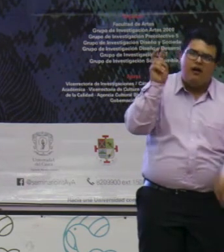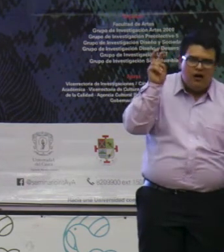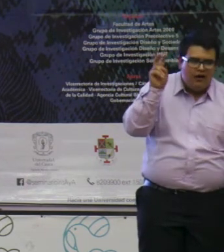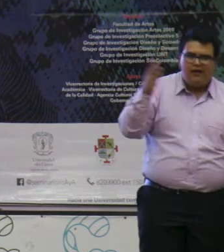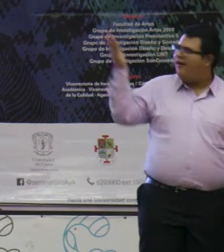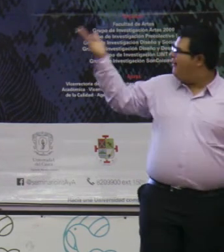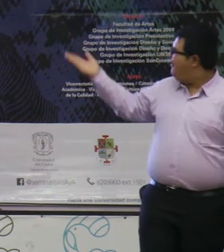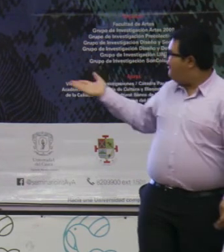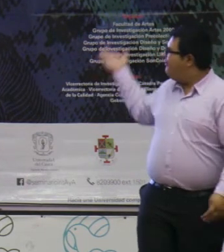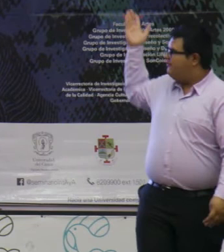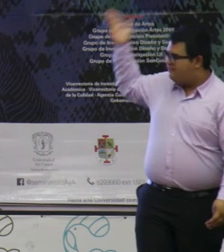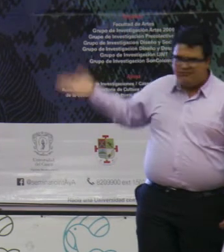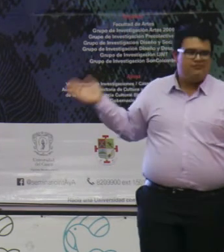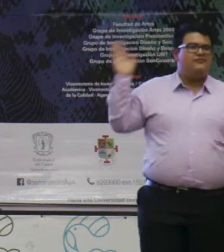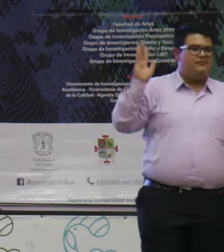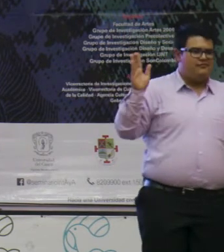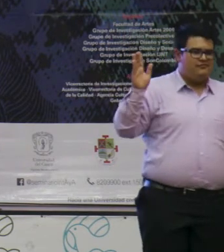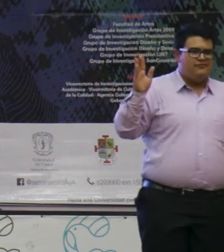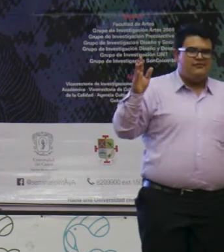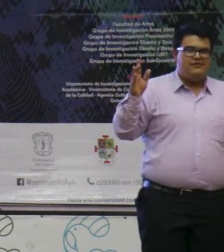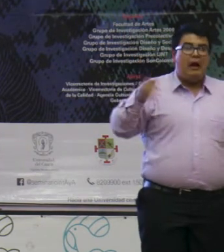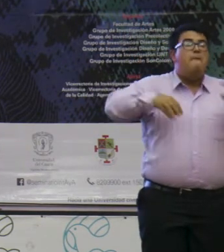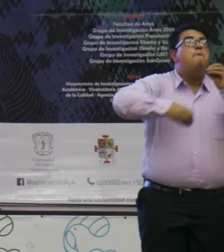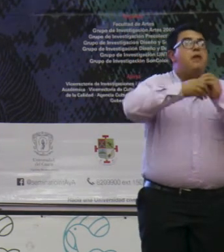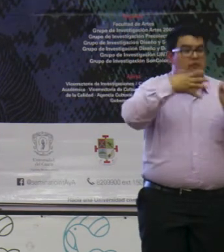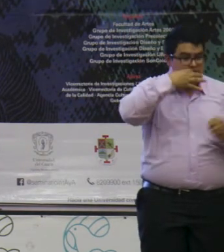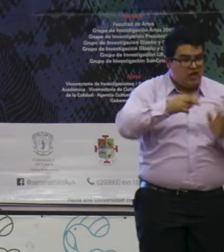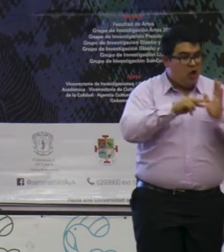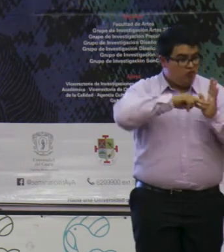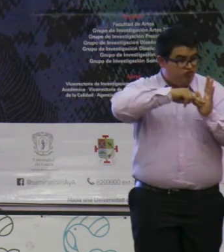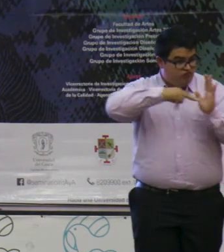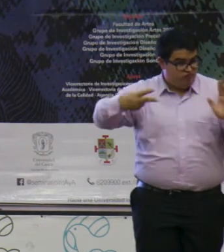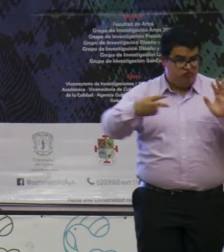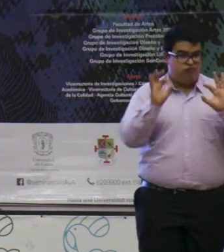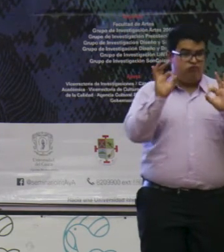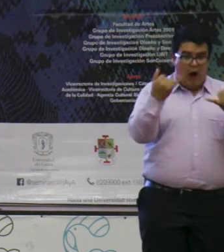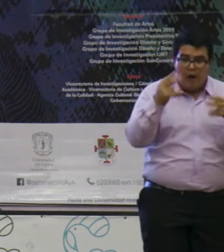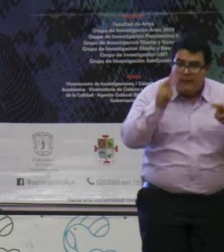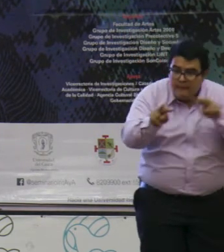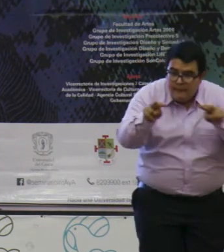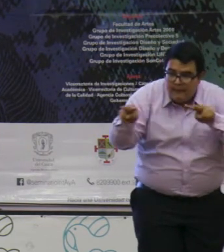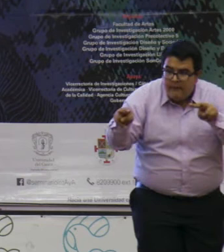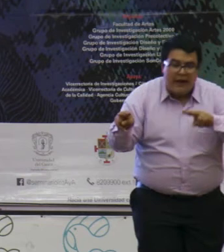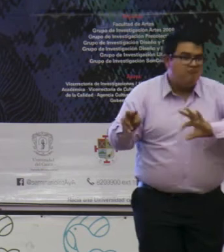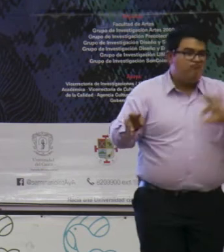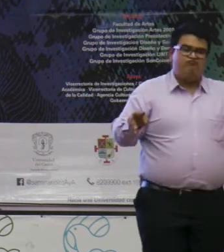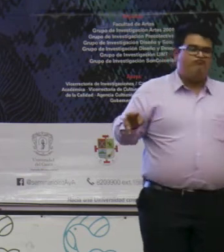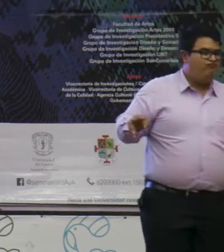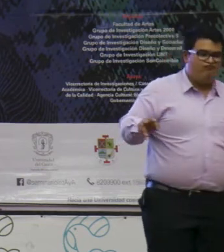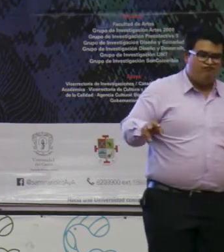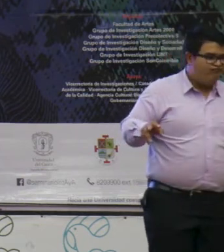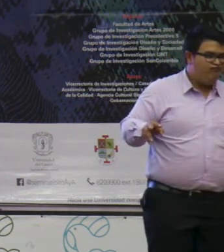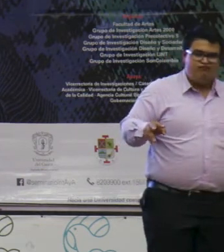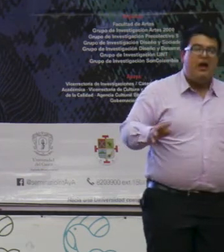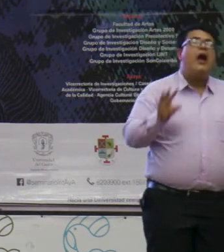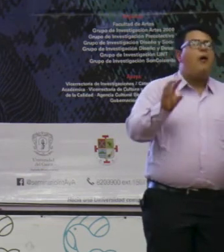Todo lo que se va a encontrar es asombroso. Además habla de ciertas tecnologías, muchas de esas que no tenemos rastro físico de si se practicaron o no,